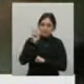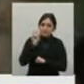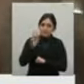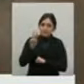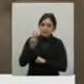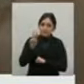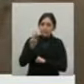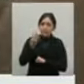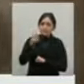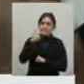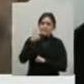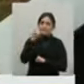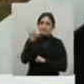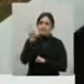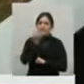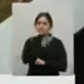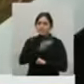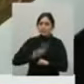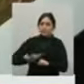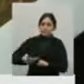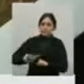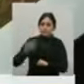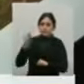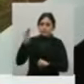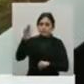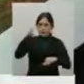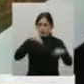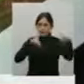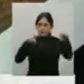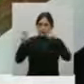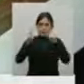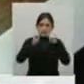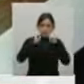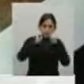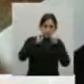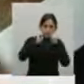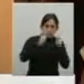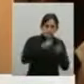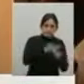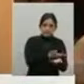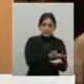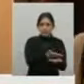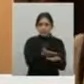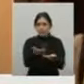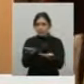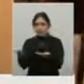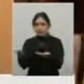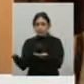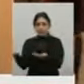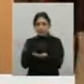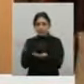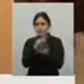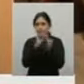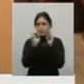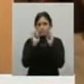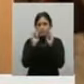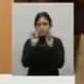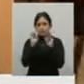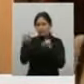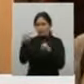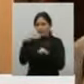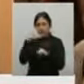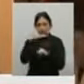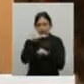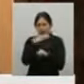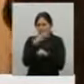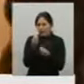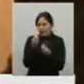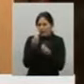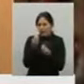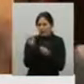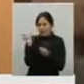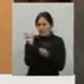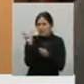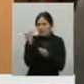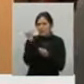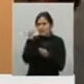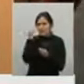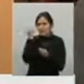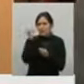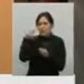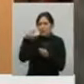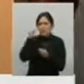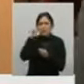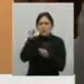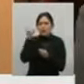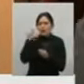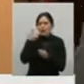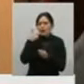a conocer mucho más allá de lo que yo entendía que era Yungas. Así que ahí se complicó un poco